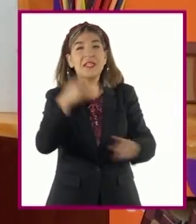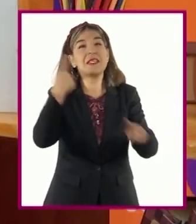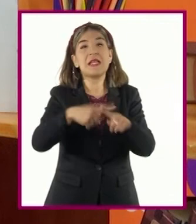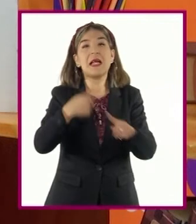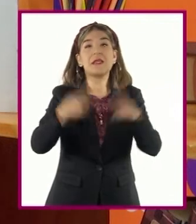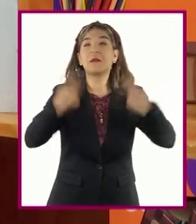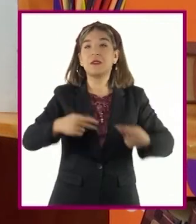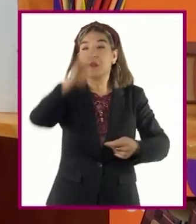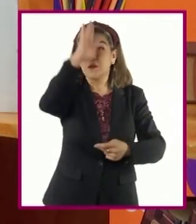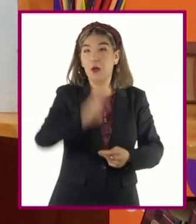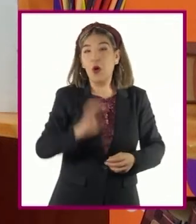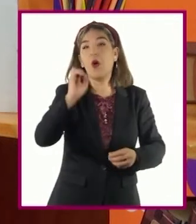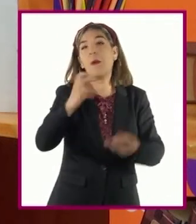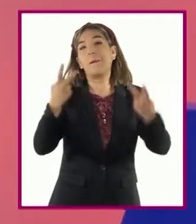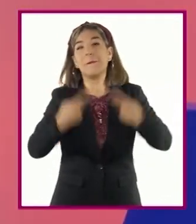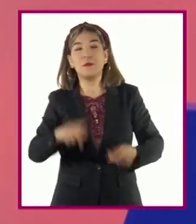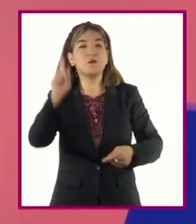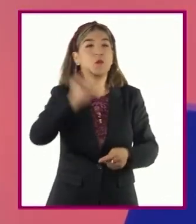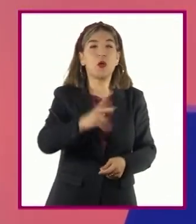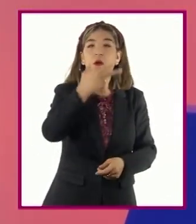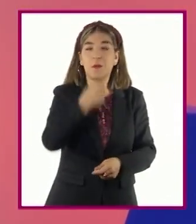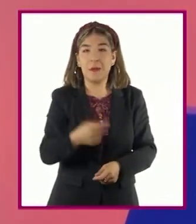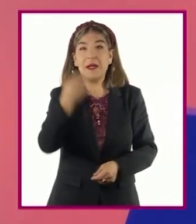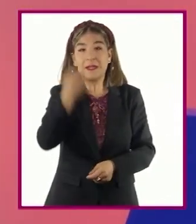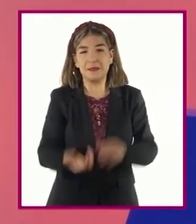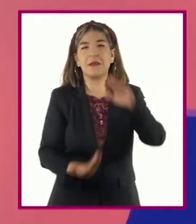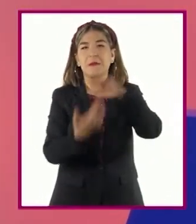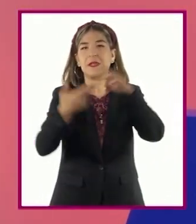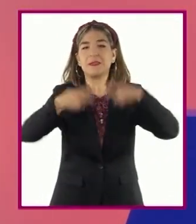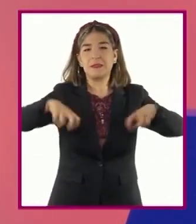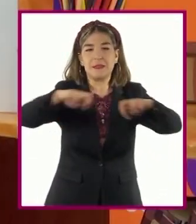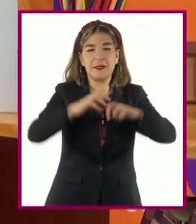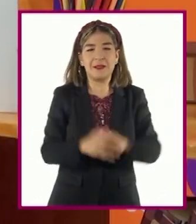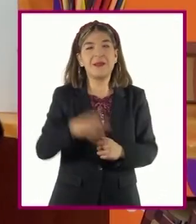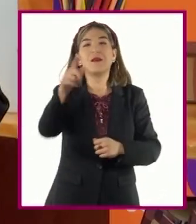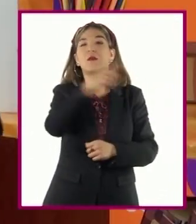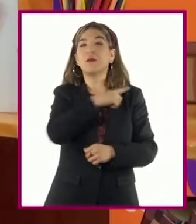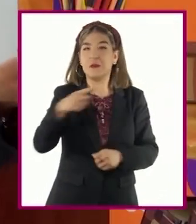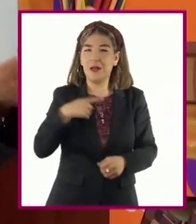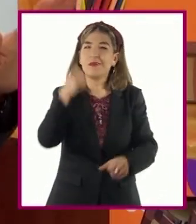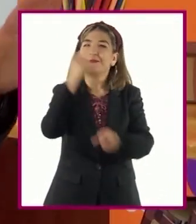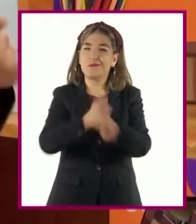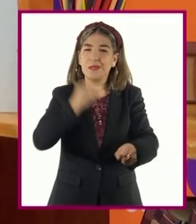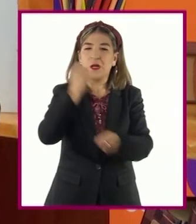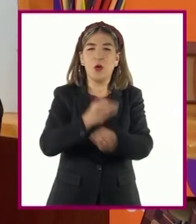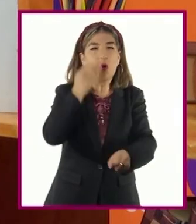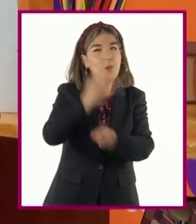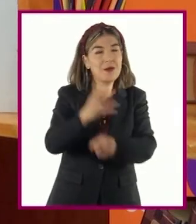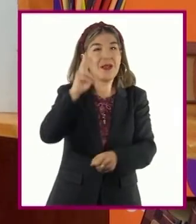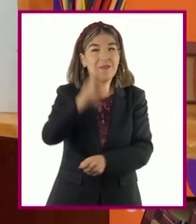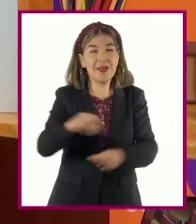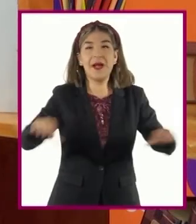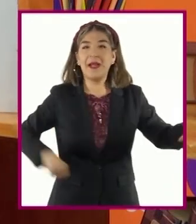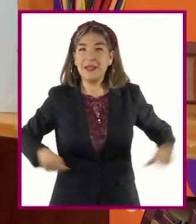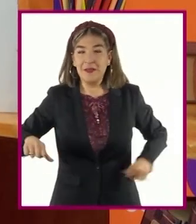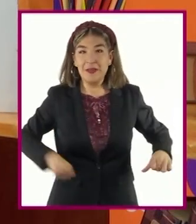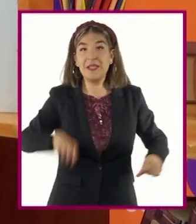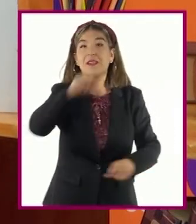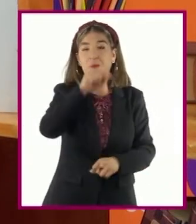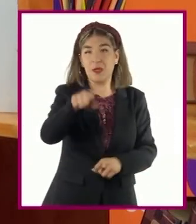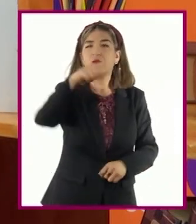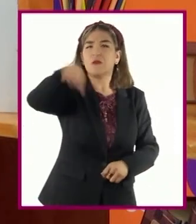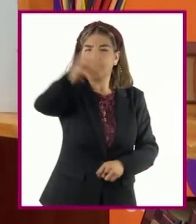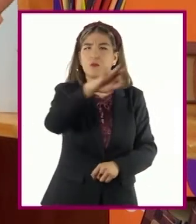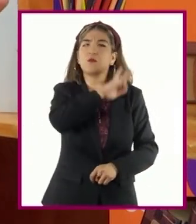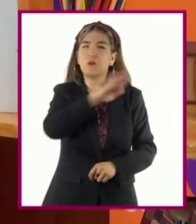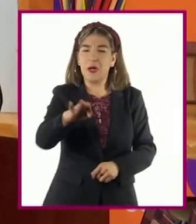el moderador o la moderadora de tal mesa. No olviden poner en práctica todo lo visto y tener en cuenta que ustedes